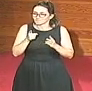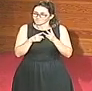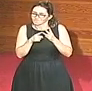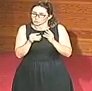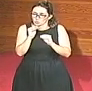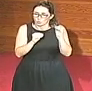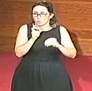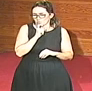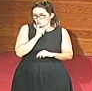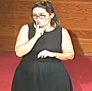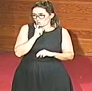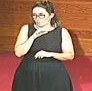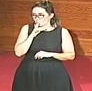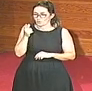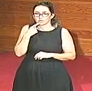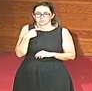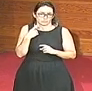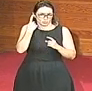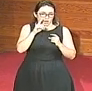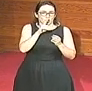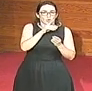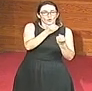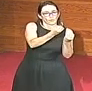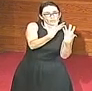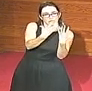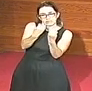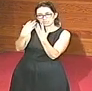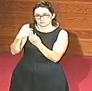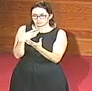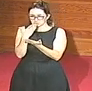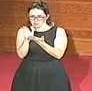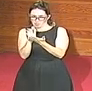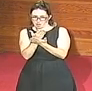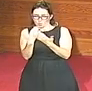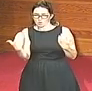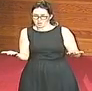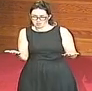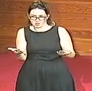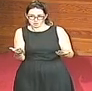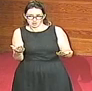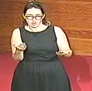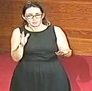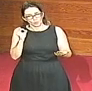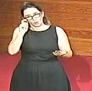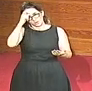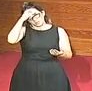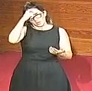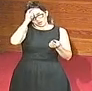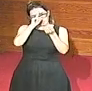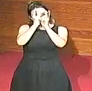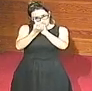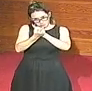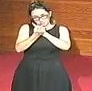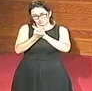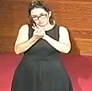diciendo, discernir varias fuentes, estoy de acuerdo en eso, ¿no? ¿Qué te parece esta idea de decir, ¿no? Cambiar esta idea, de decir, si verdaderamente nos tomamos en